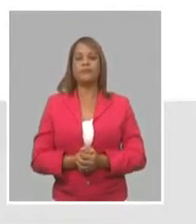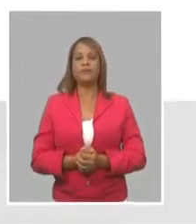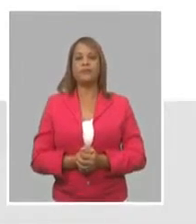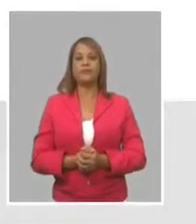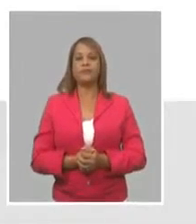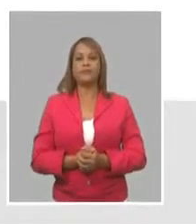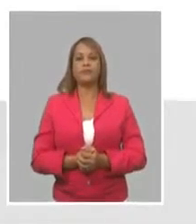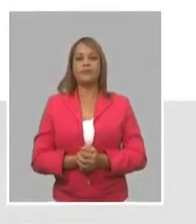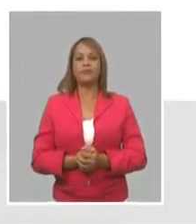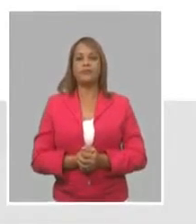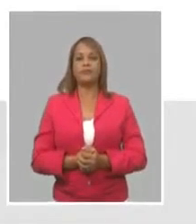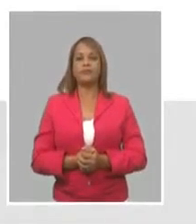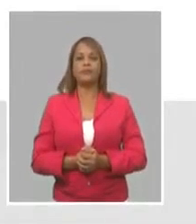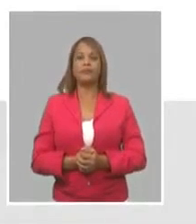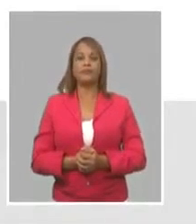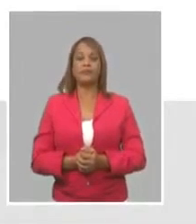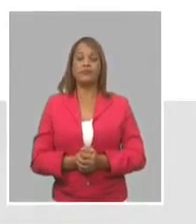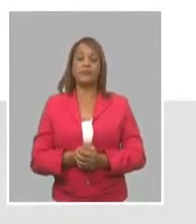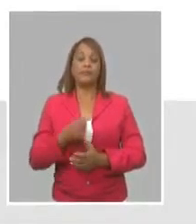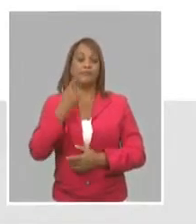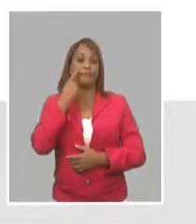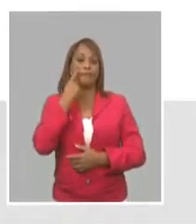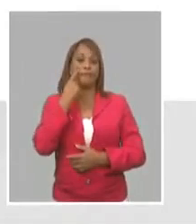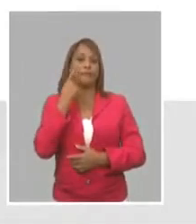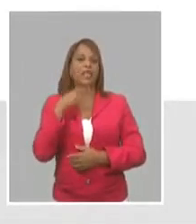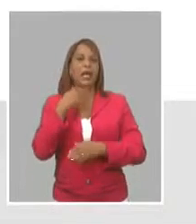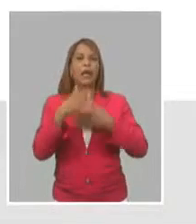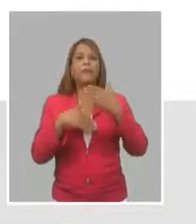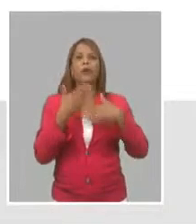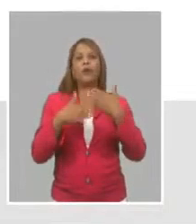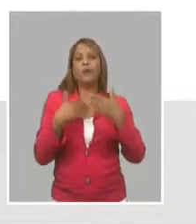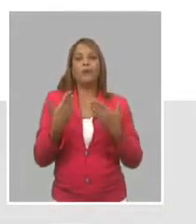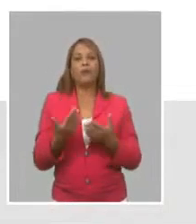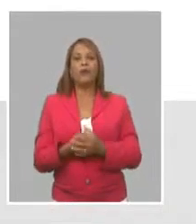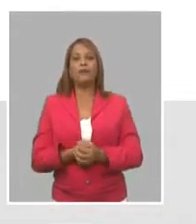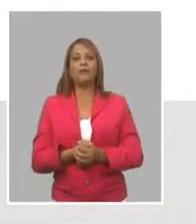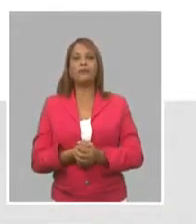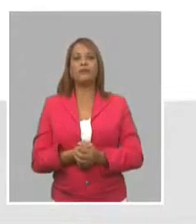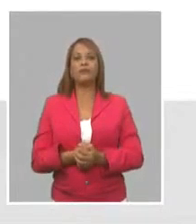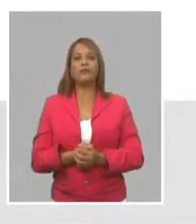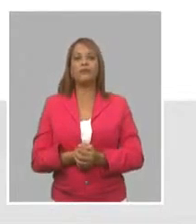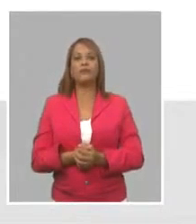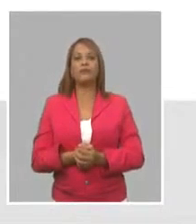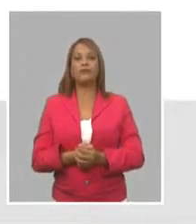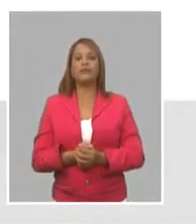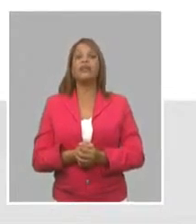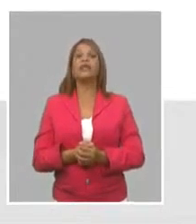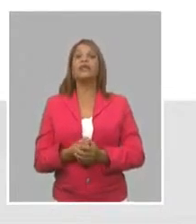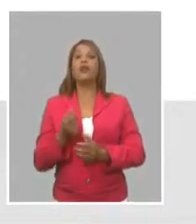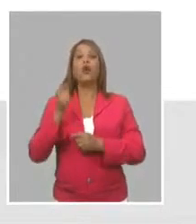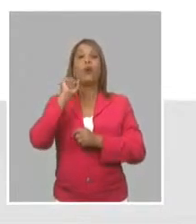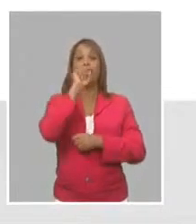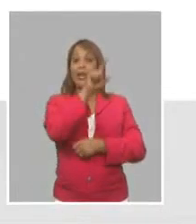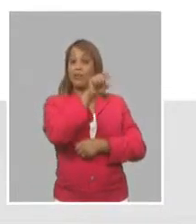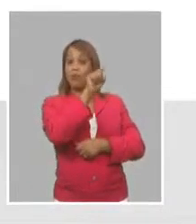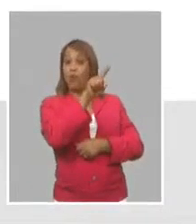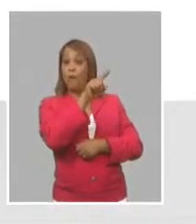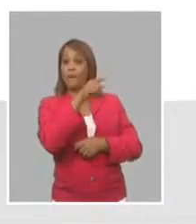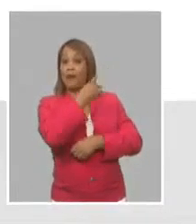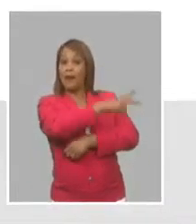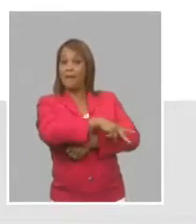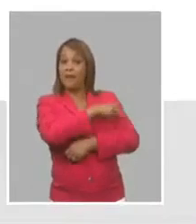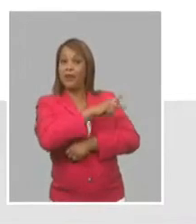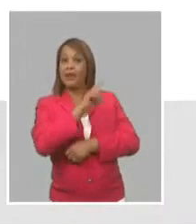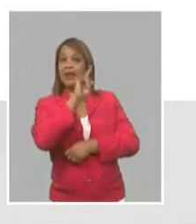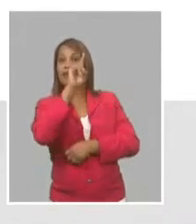eso. Pero fíjate entonces cuál es el problema. De un 9 a un 28% en el peso del costo. Los importados van de un 9 a